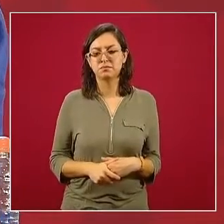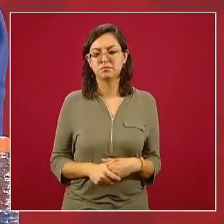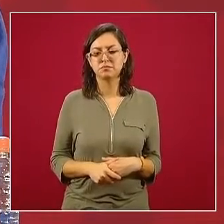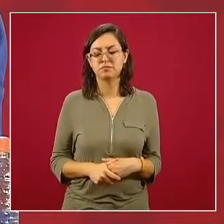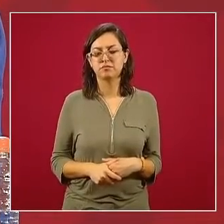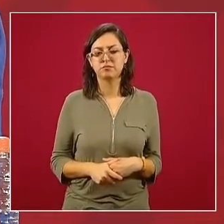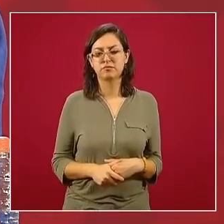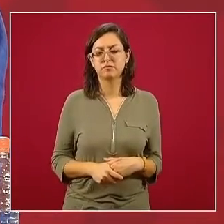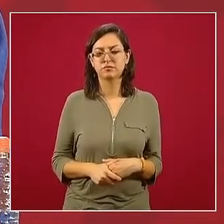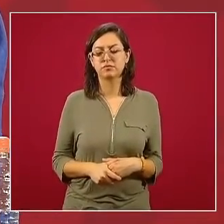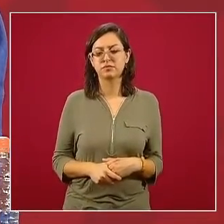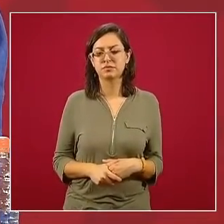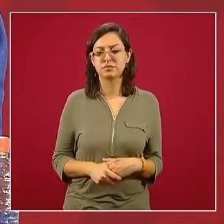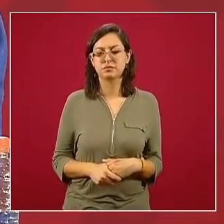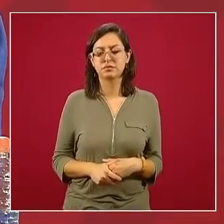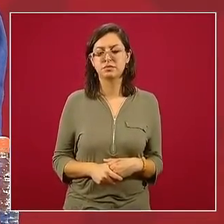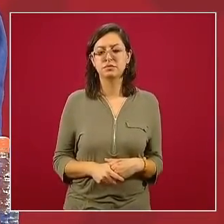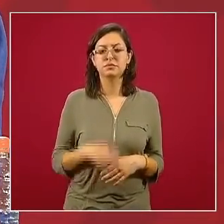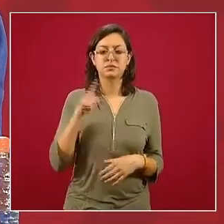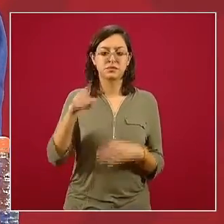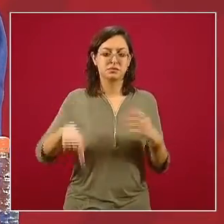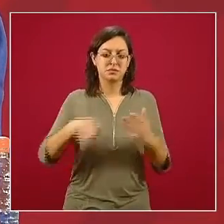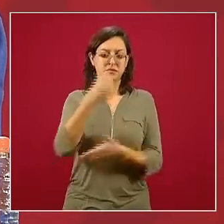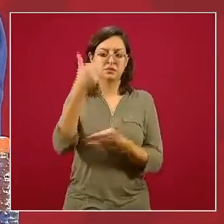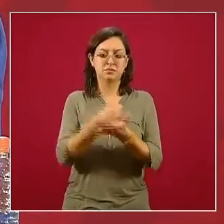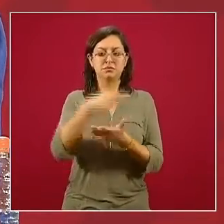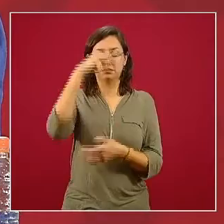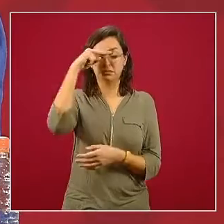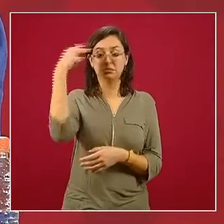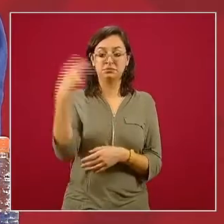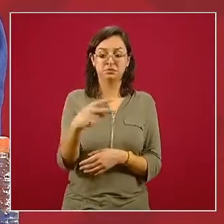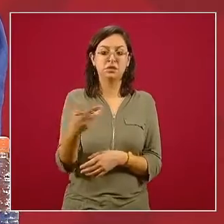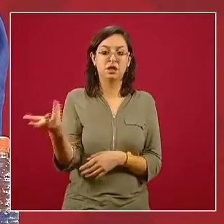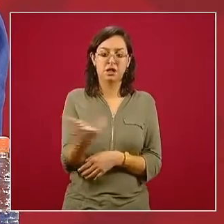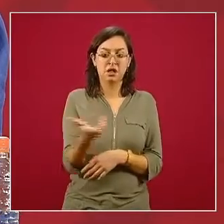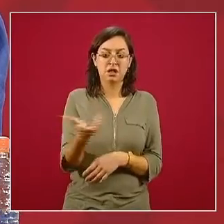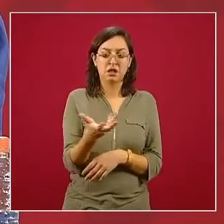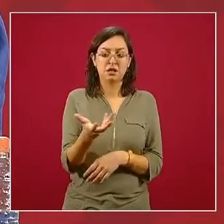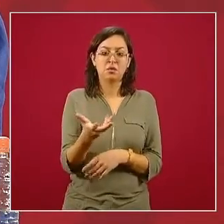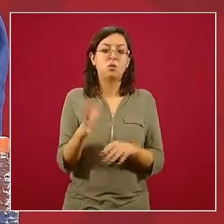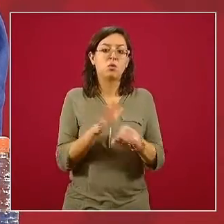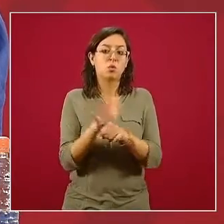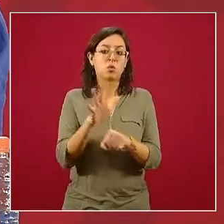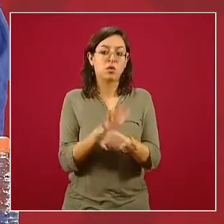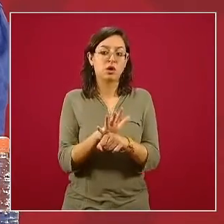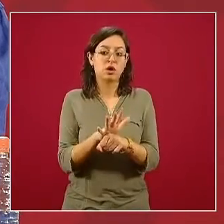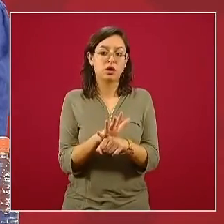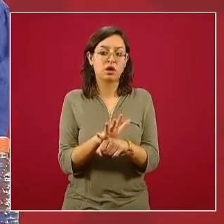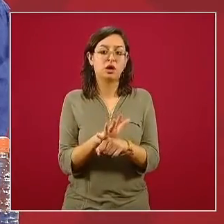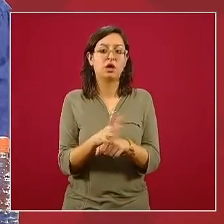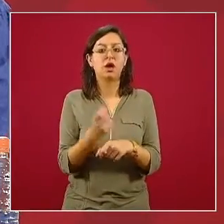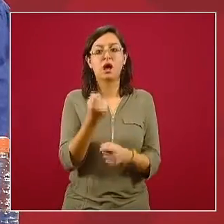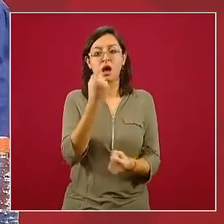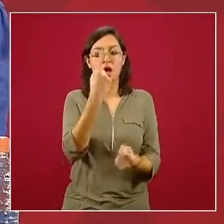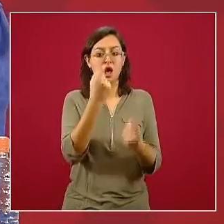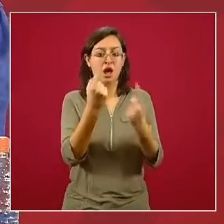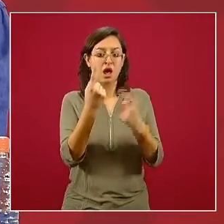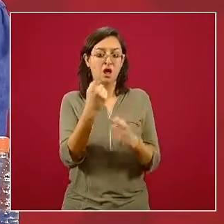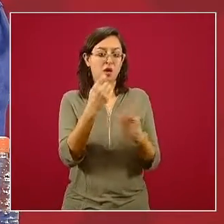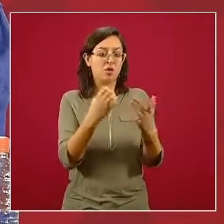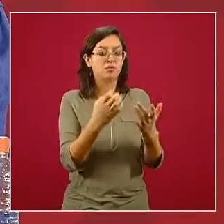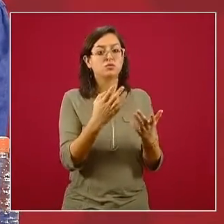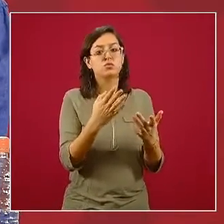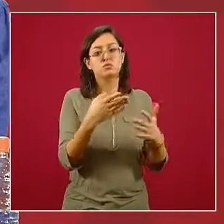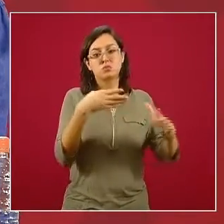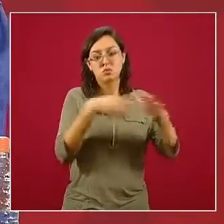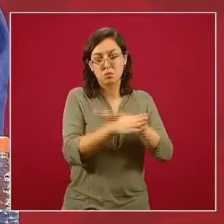importancia por el tamaño de las operaciones, el de la Ciudad de México. El gobierno de la Ciudad de México implantó un mecanismo de cerrar estaciones, tanto del